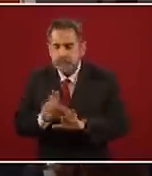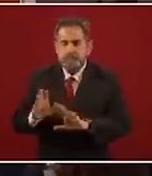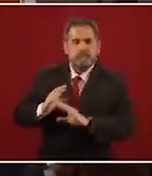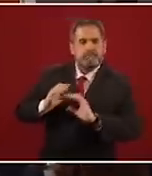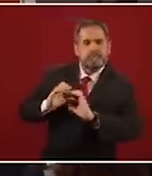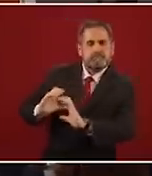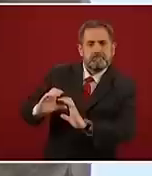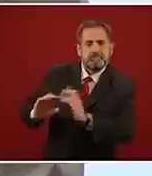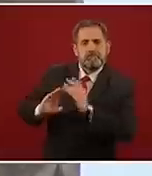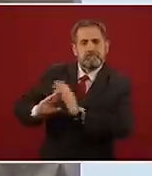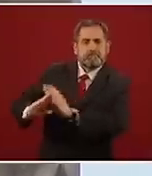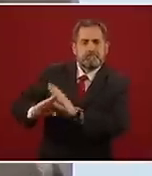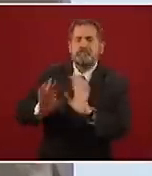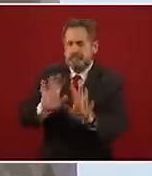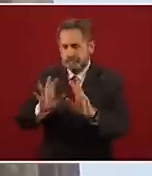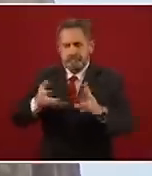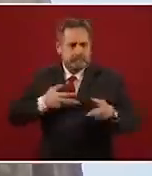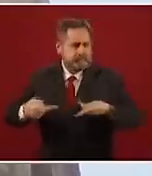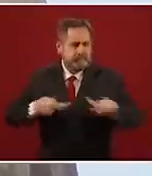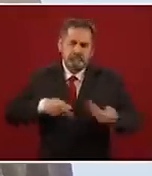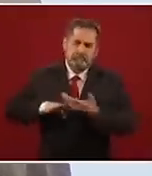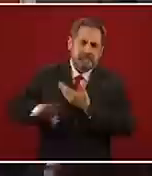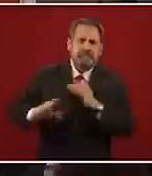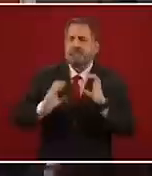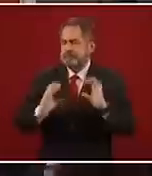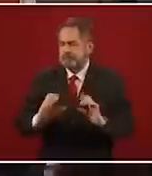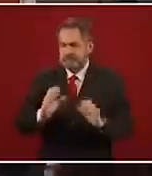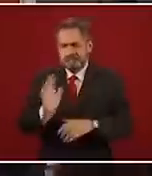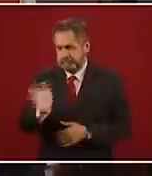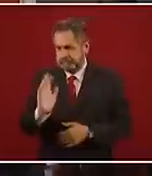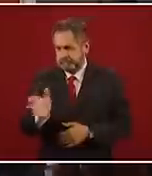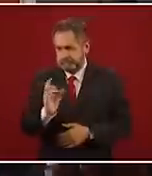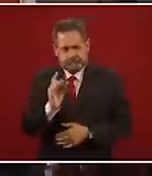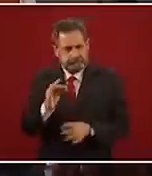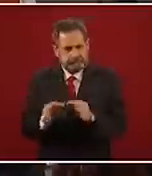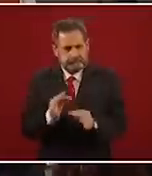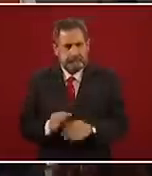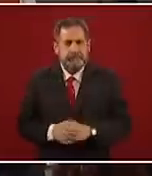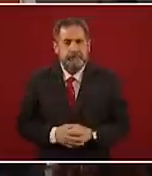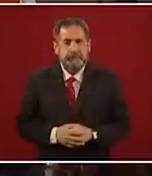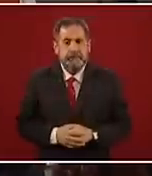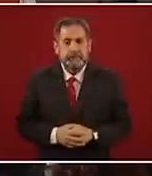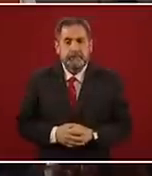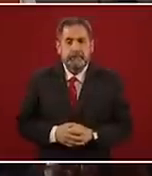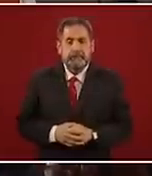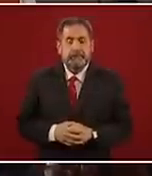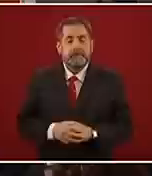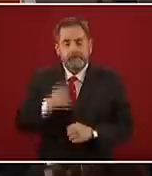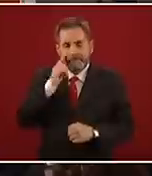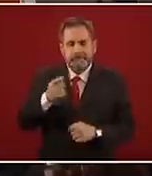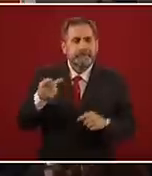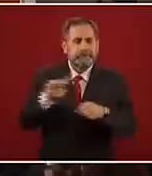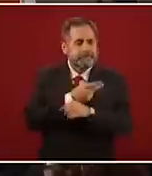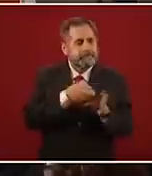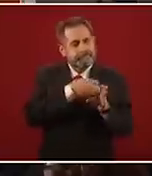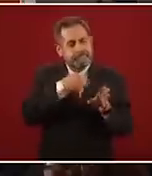de prevención, preparación y respuesta. La siguiente. Son precisamente esta secuencia de